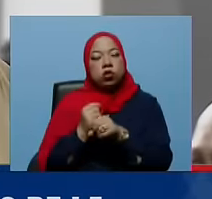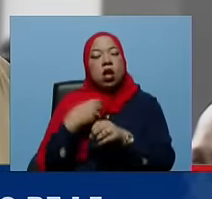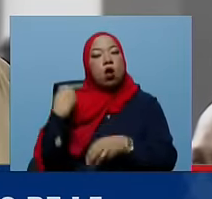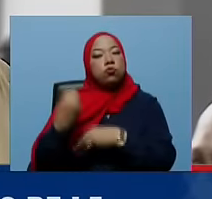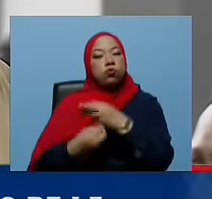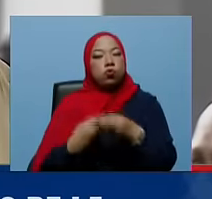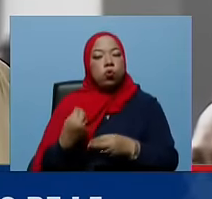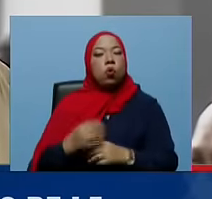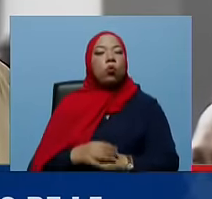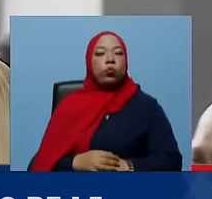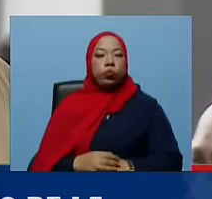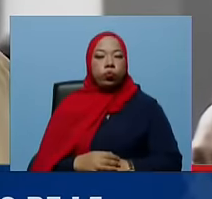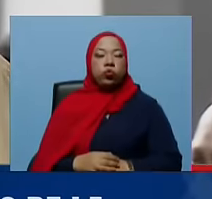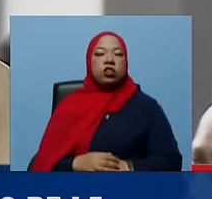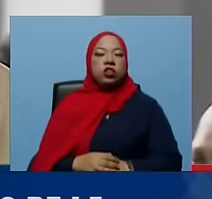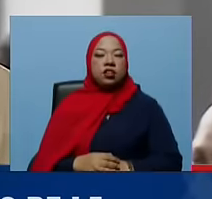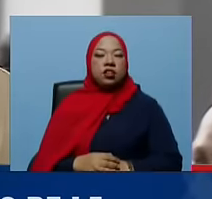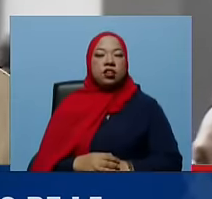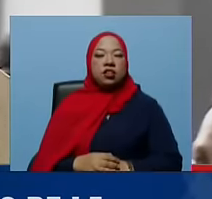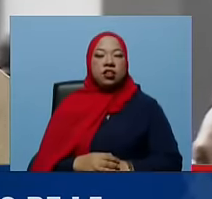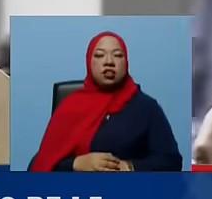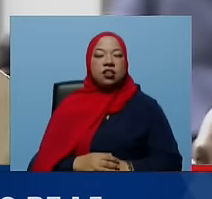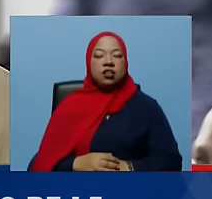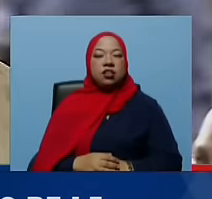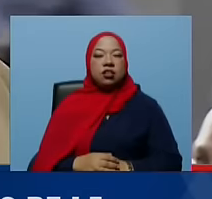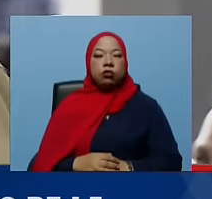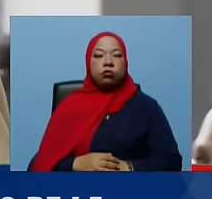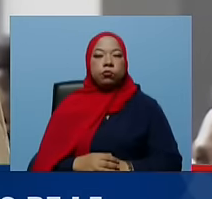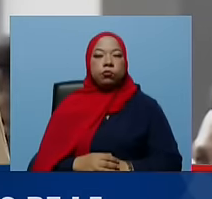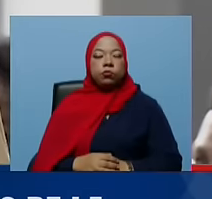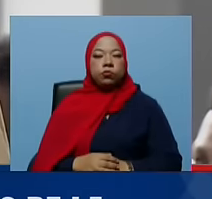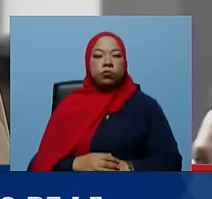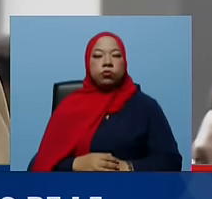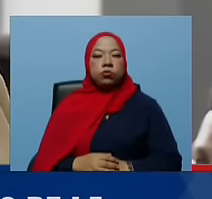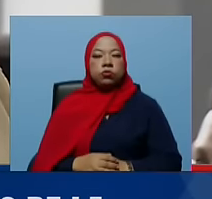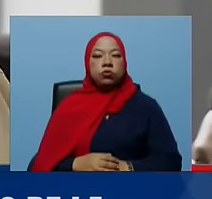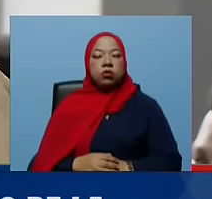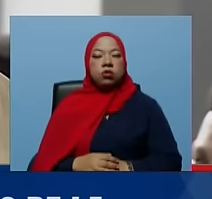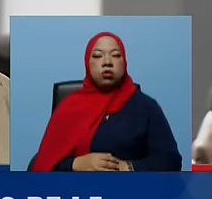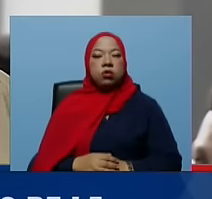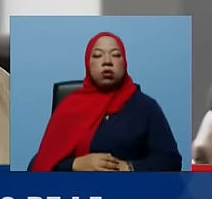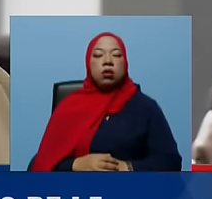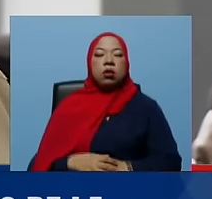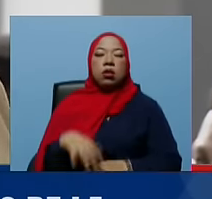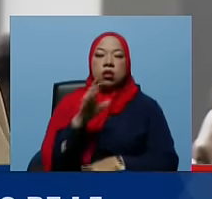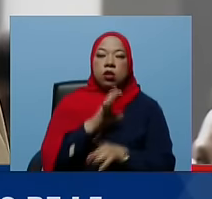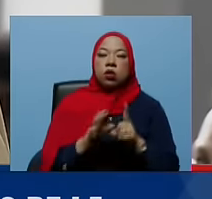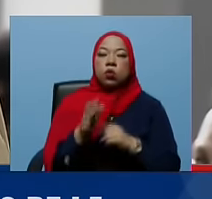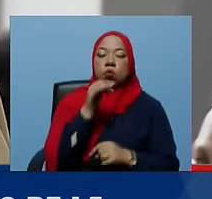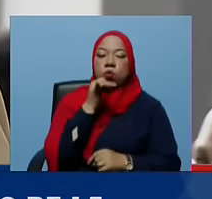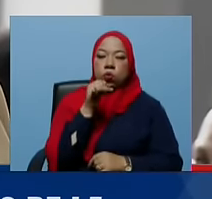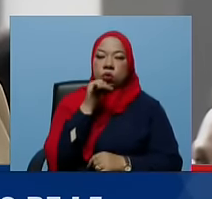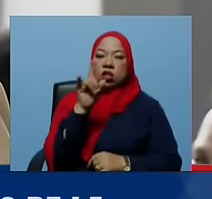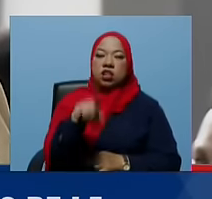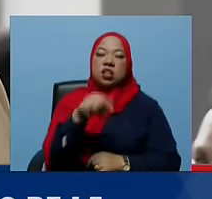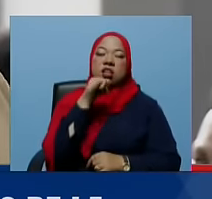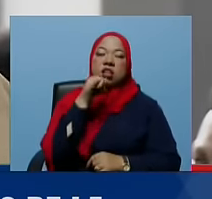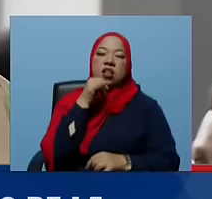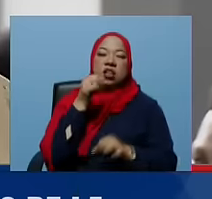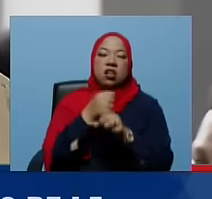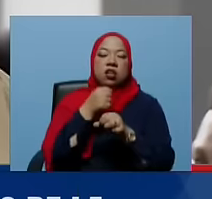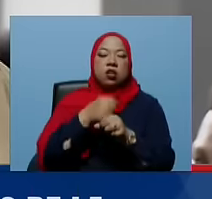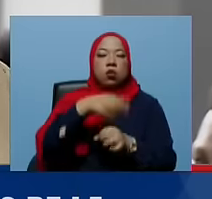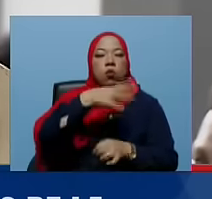creadores. Vengo de Santa Rosa de Agua, como dije, un pueblo lacustre, que también es un